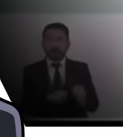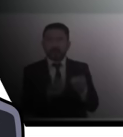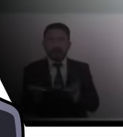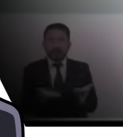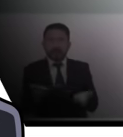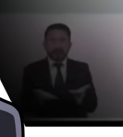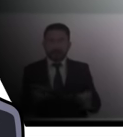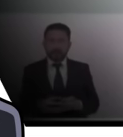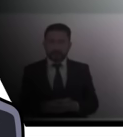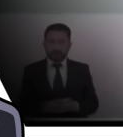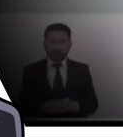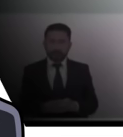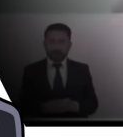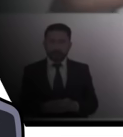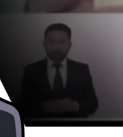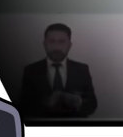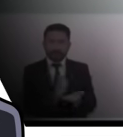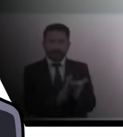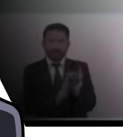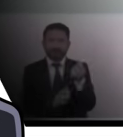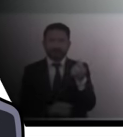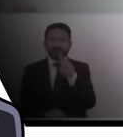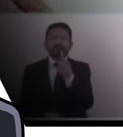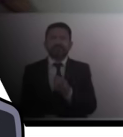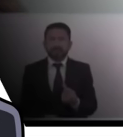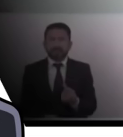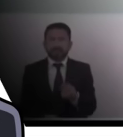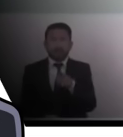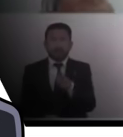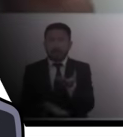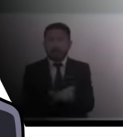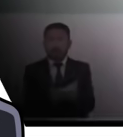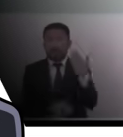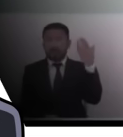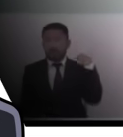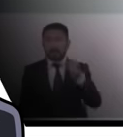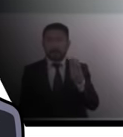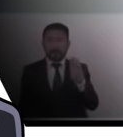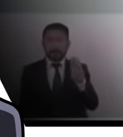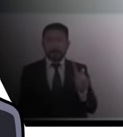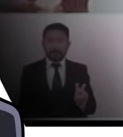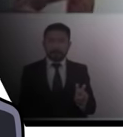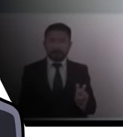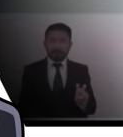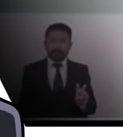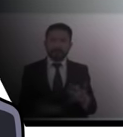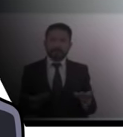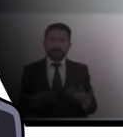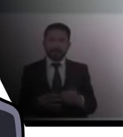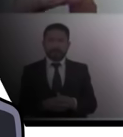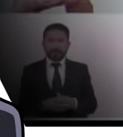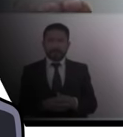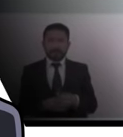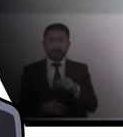venta. ¿Despegue económico para quién? Lo vienen ofreciendo desde el Bitcoin. Tienen todavía